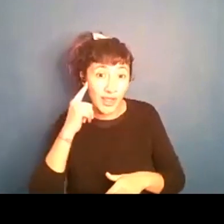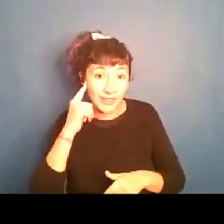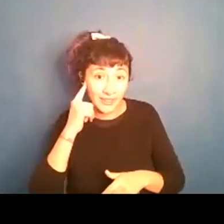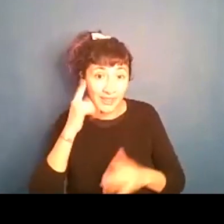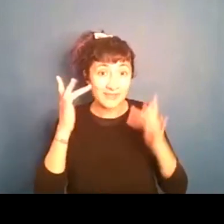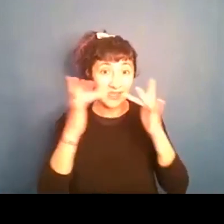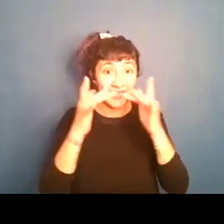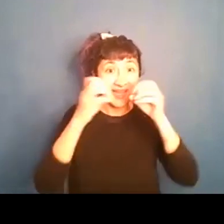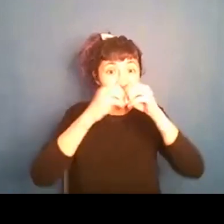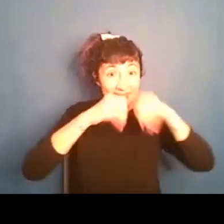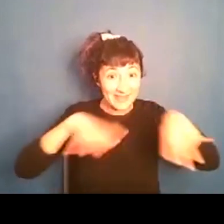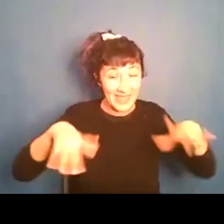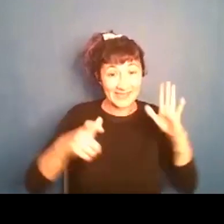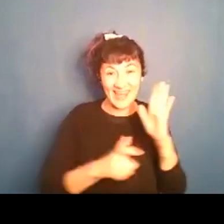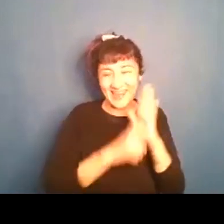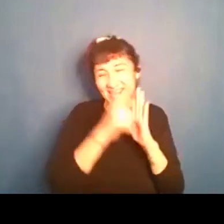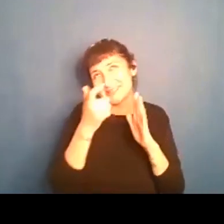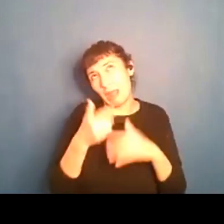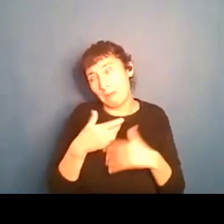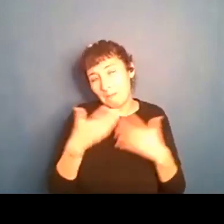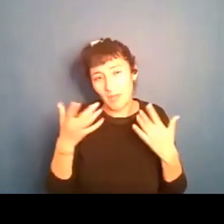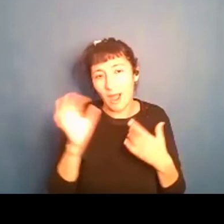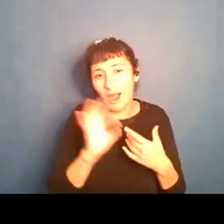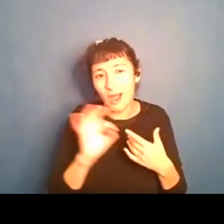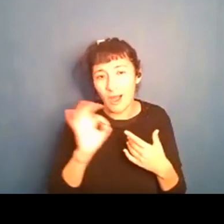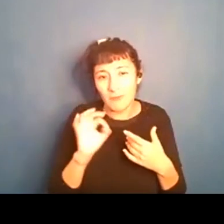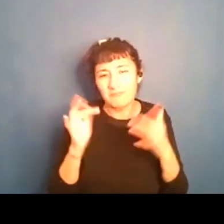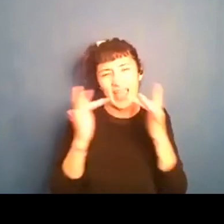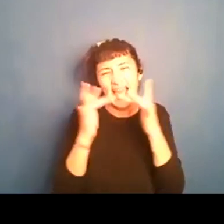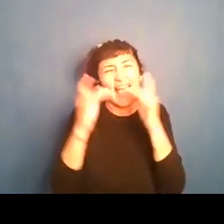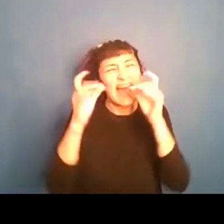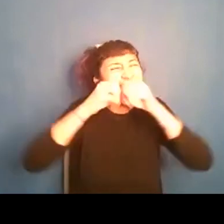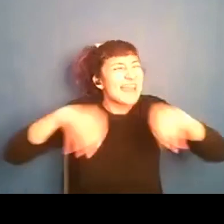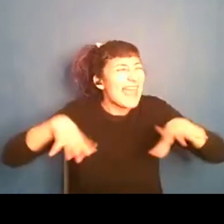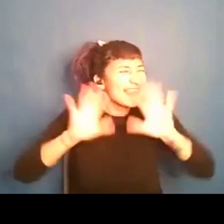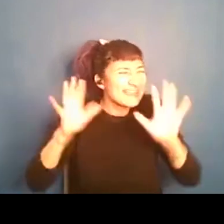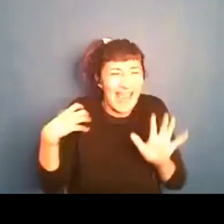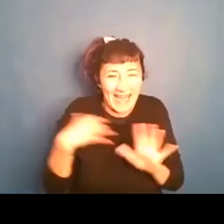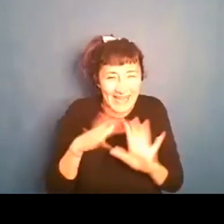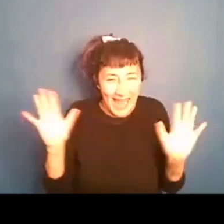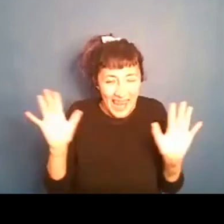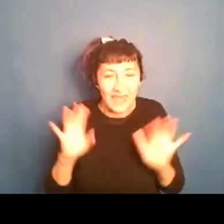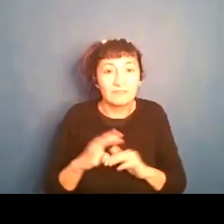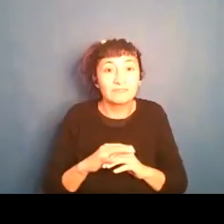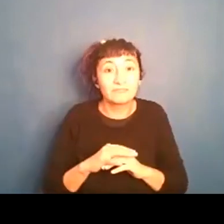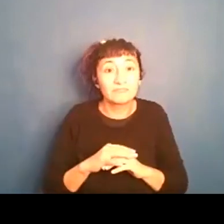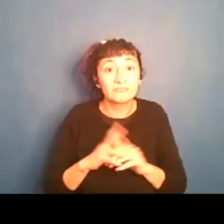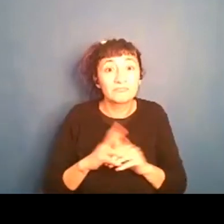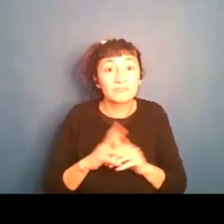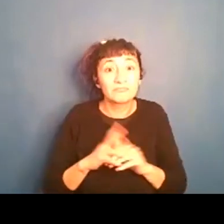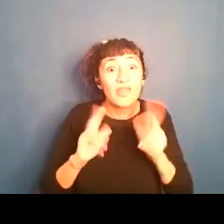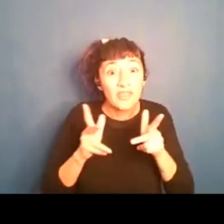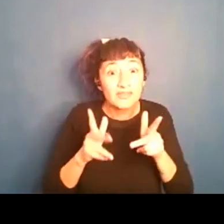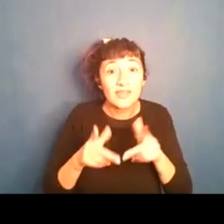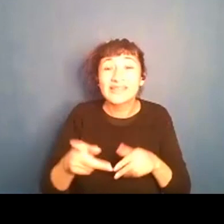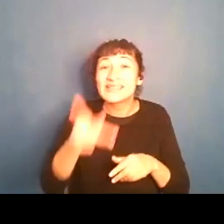de Instagram o redes sociales, vamos a poner en general, optan por dejarlo en silencio